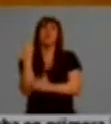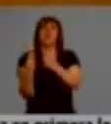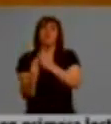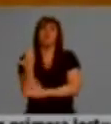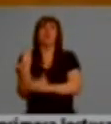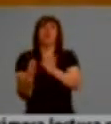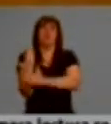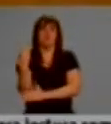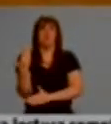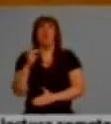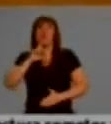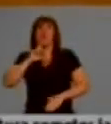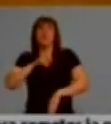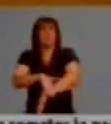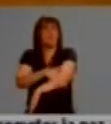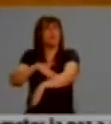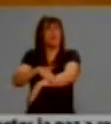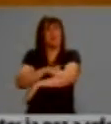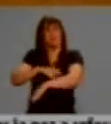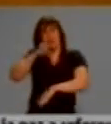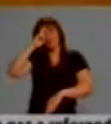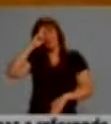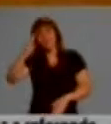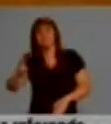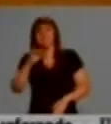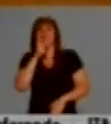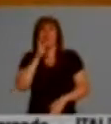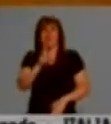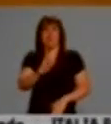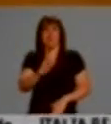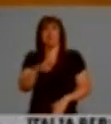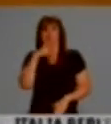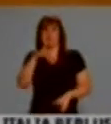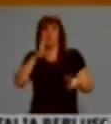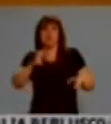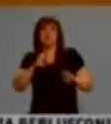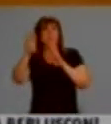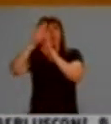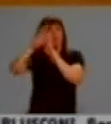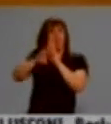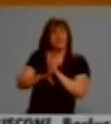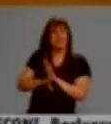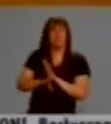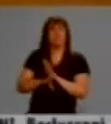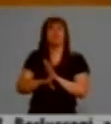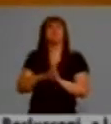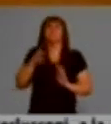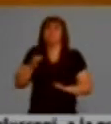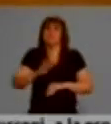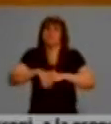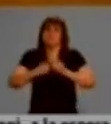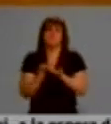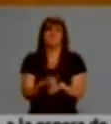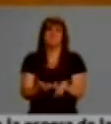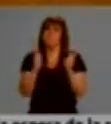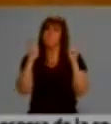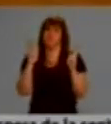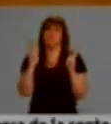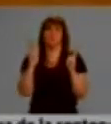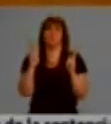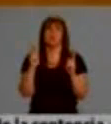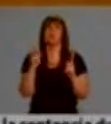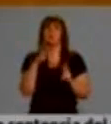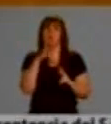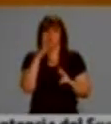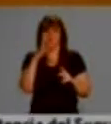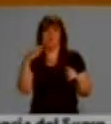día, gobernando con respeto a la palabra dada, a las reglas del juego, a la democracia en definitiva.